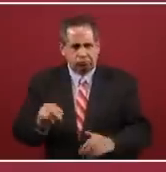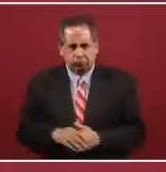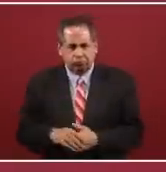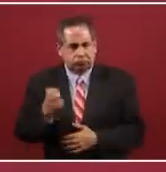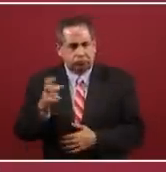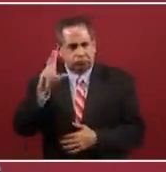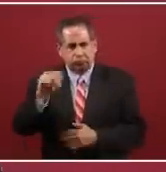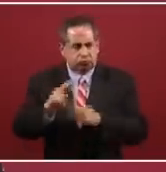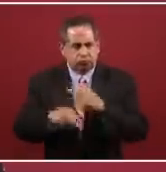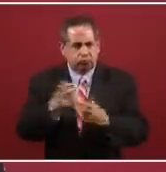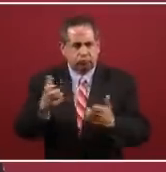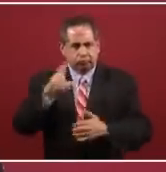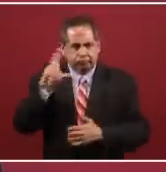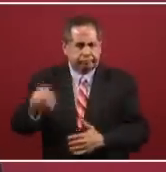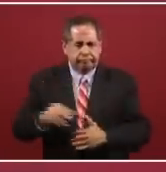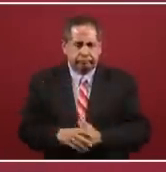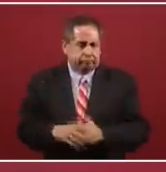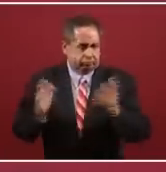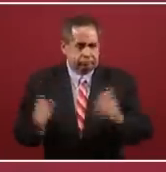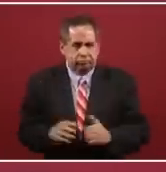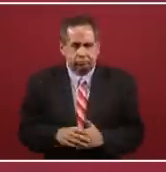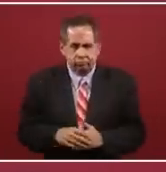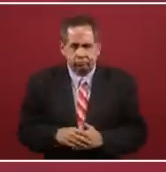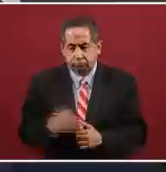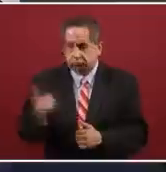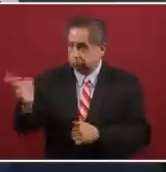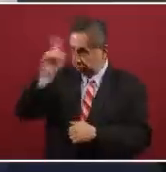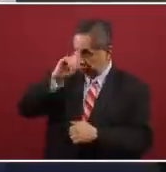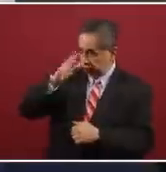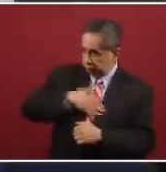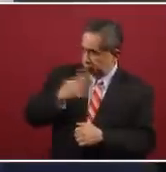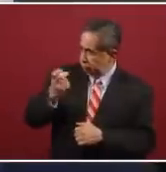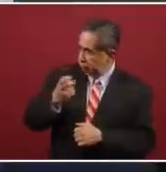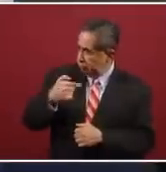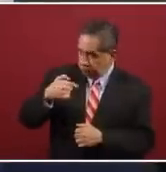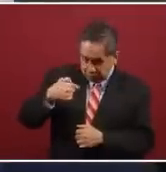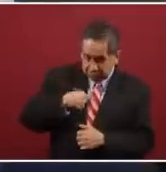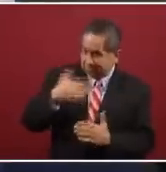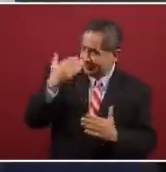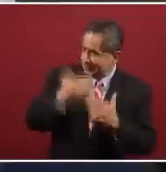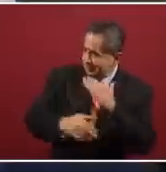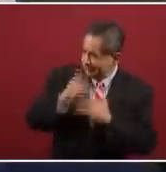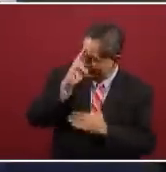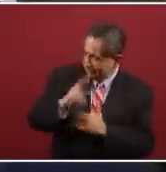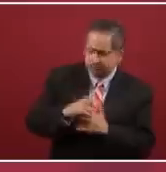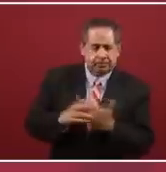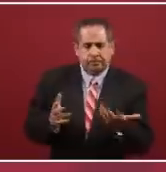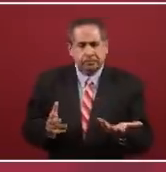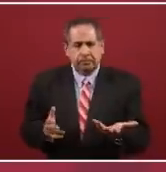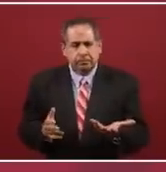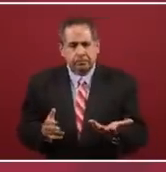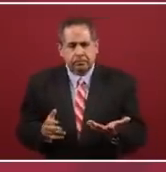Eso no lo vamos a hacer. Entonces, si recomendaciones para que se defiendan los derechos humanos,